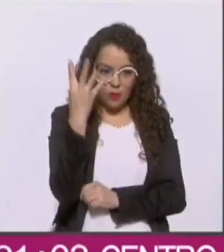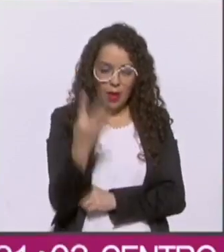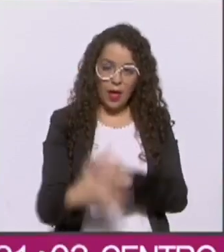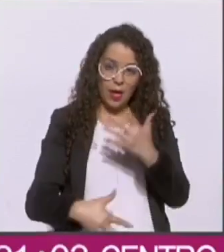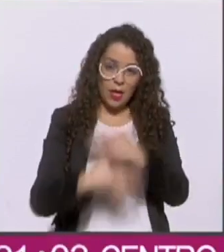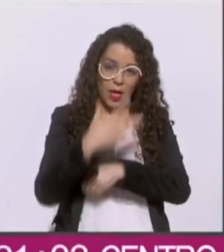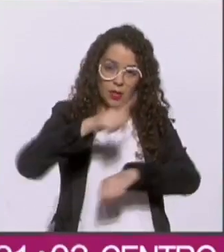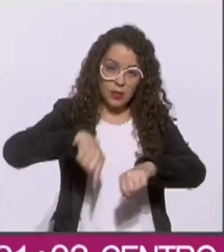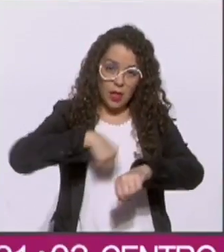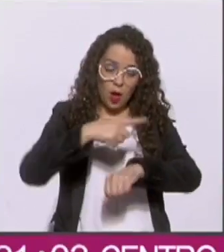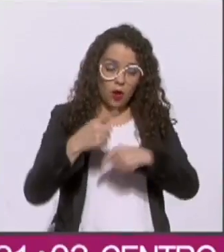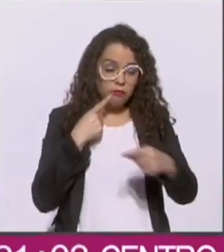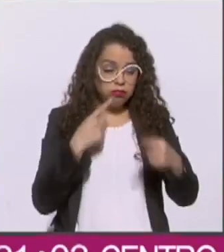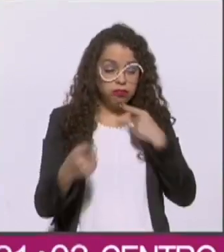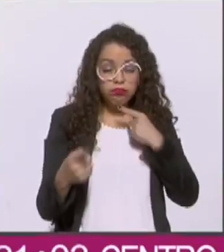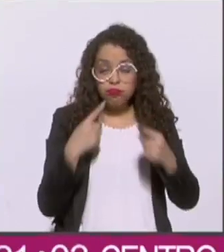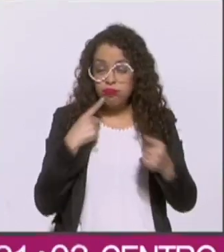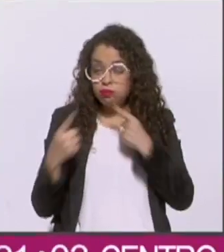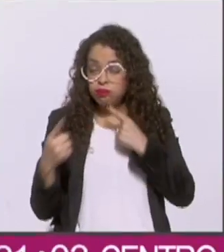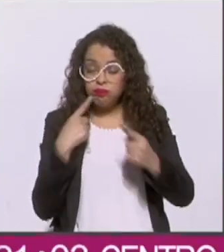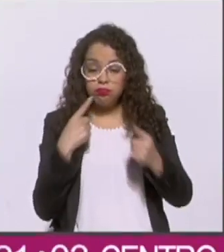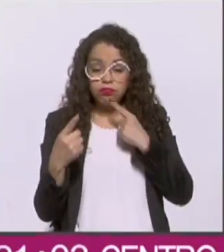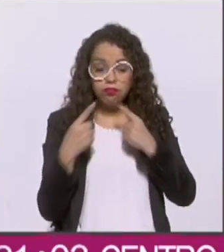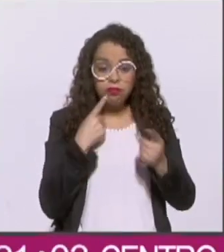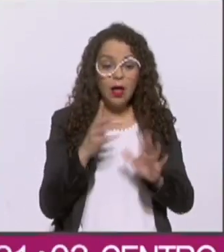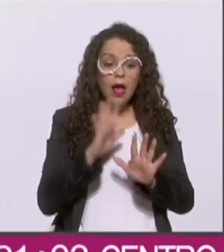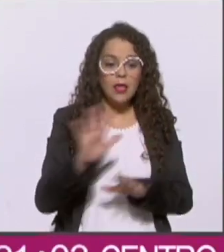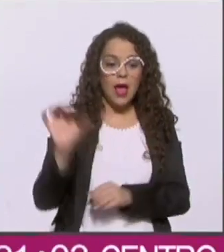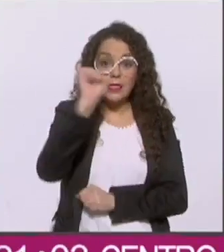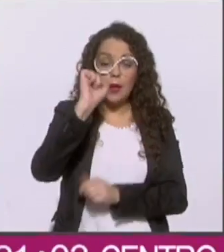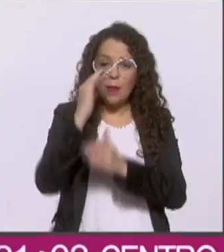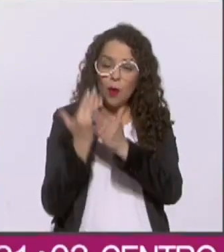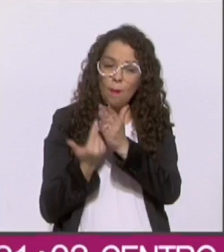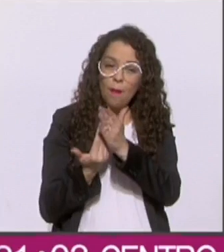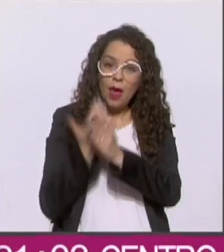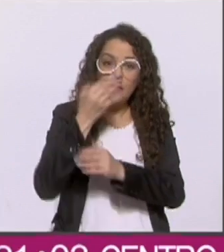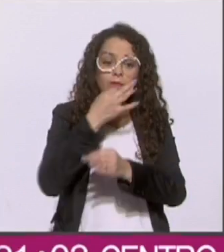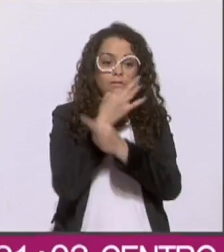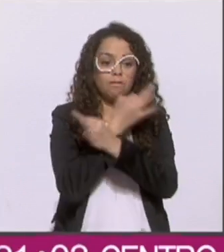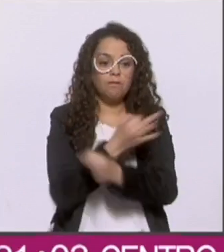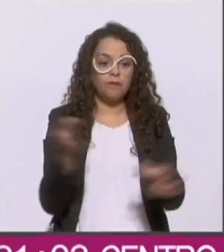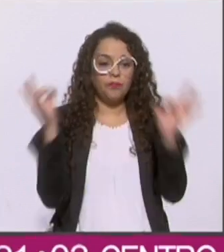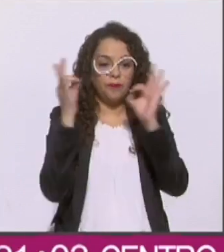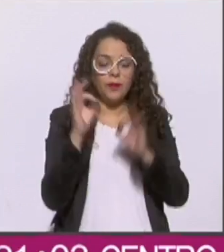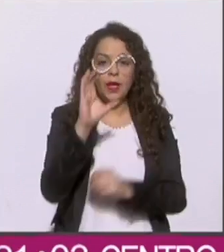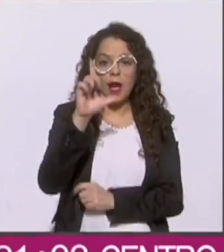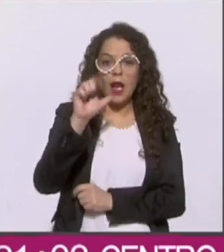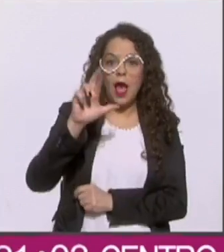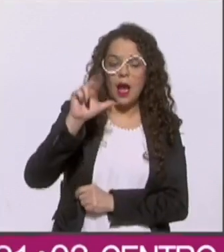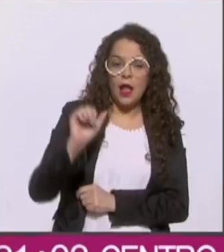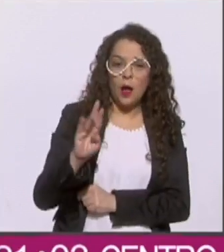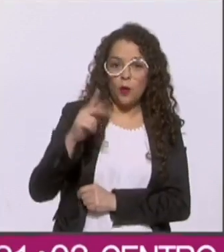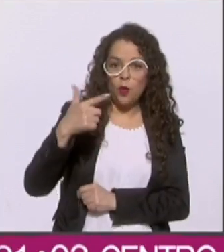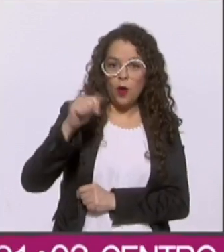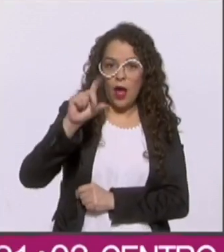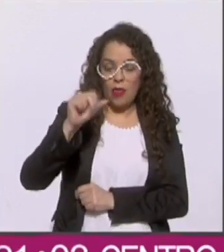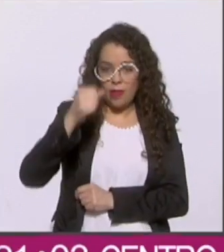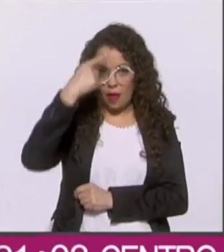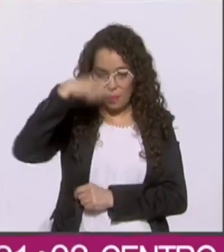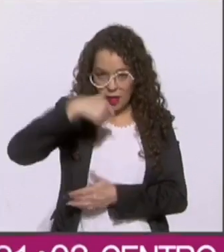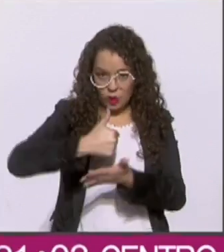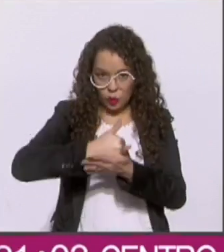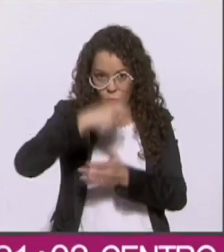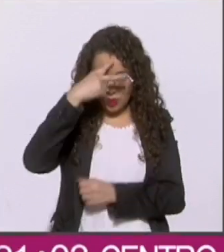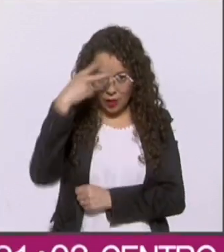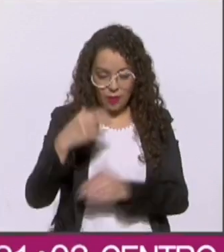horas de deliberaciones, la madrugada del sábado se anunció a Clara Brugada en la coordinación de la Ciudad de México,